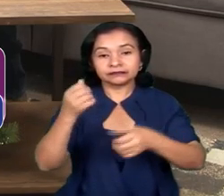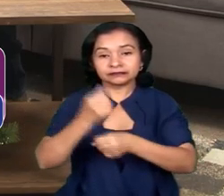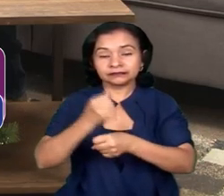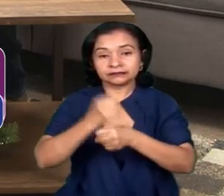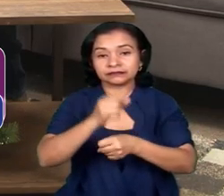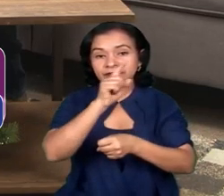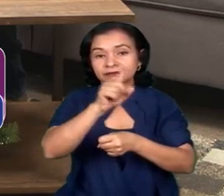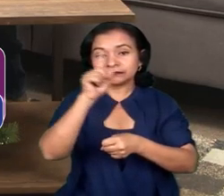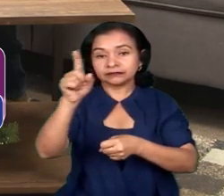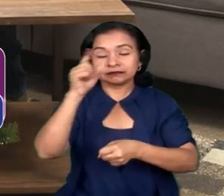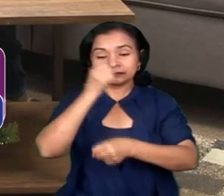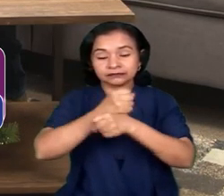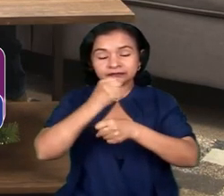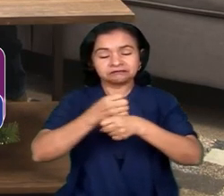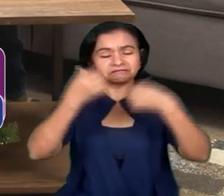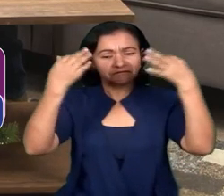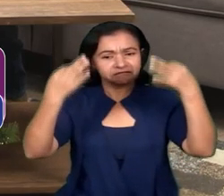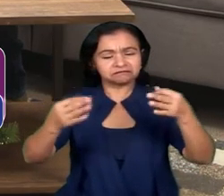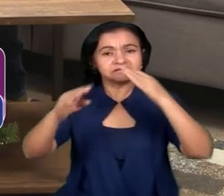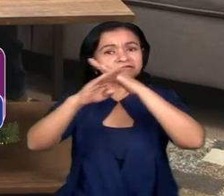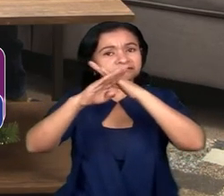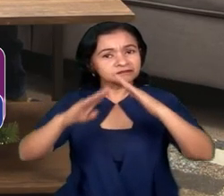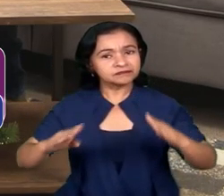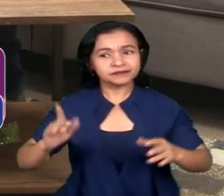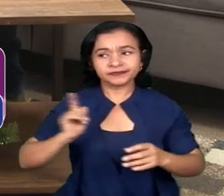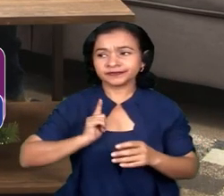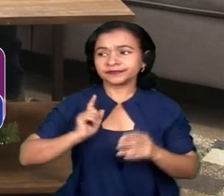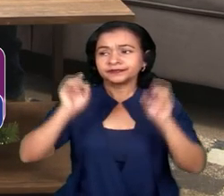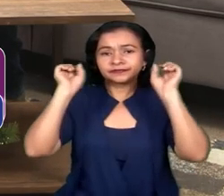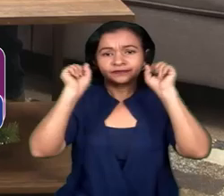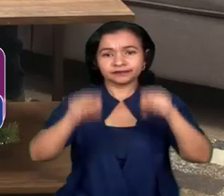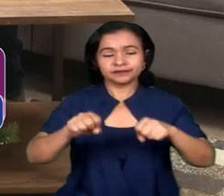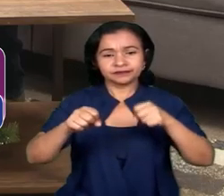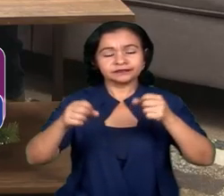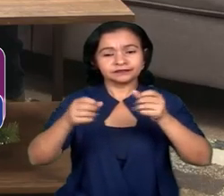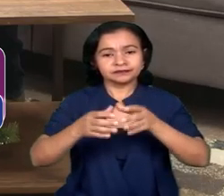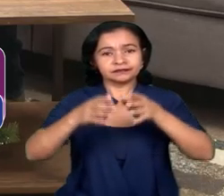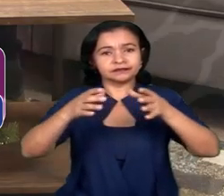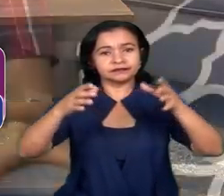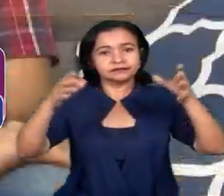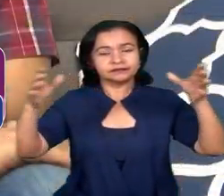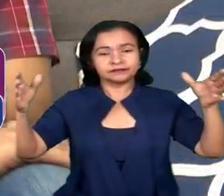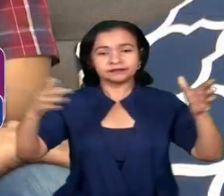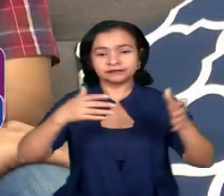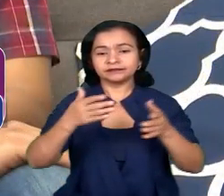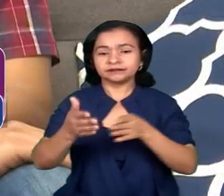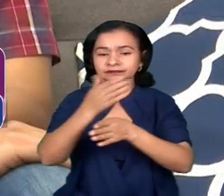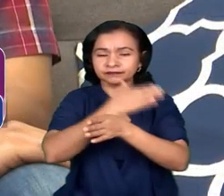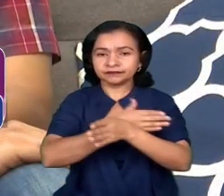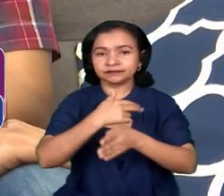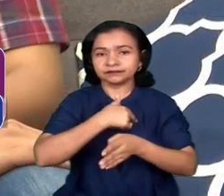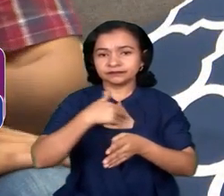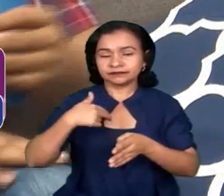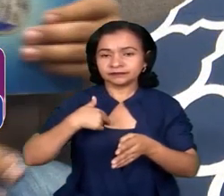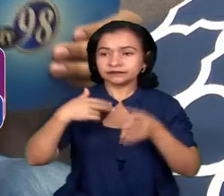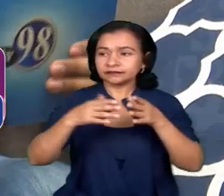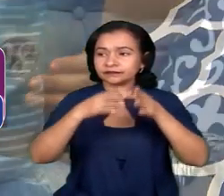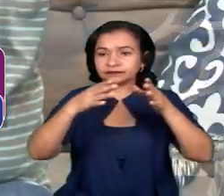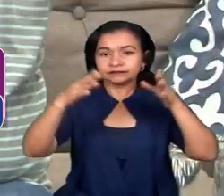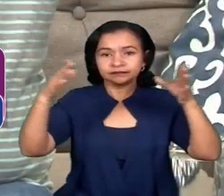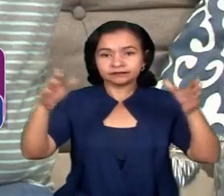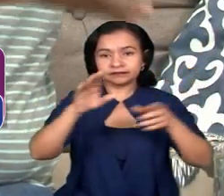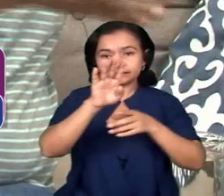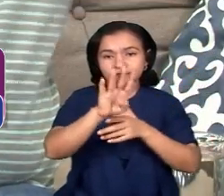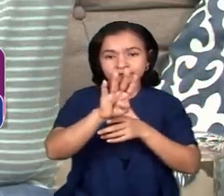años de trabajar tranquilamente y podemos decir que tenemos la capacidad para poder crecer, que es que lo que veníamos haciendo. Veníamos creciendo un